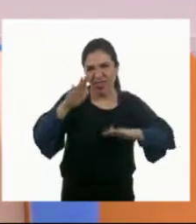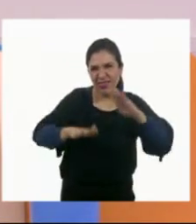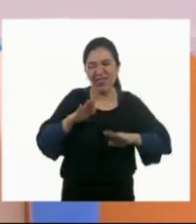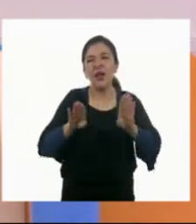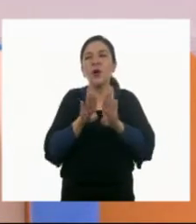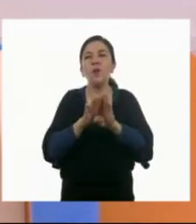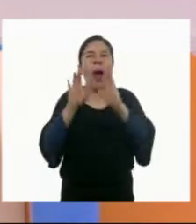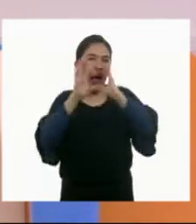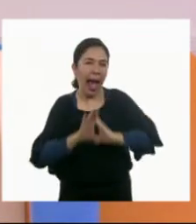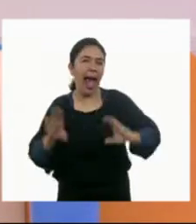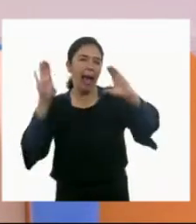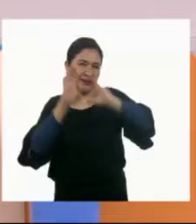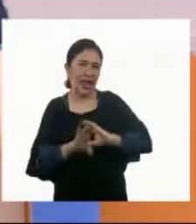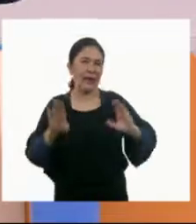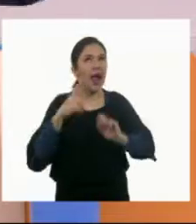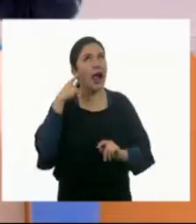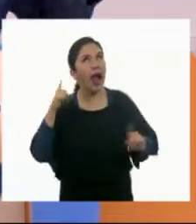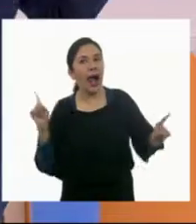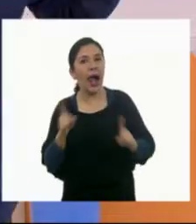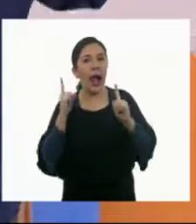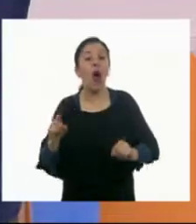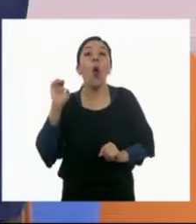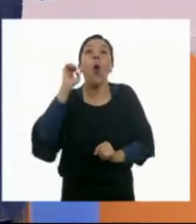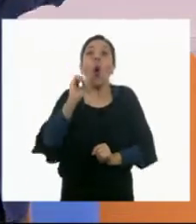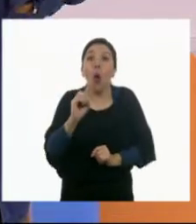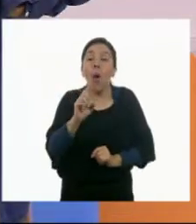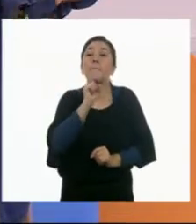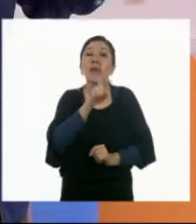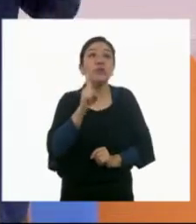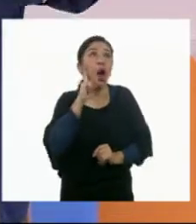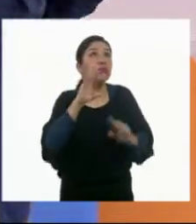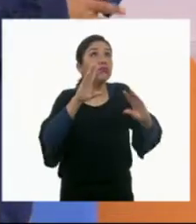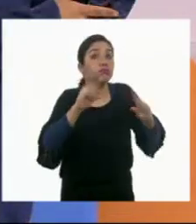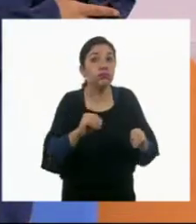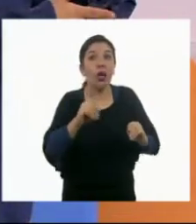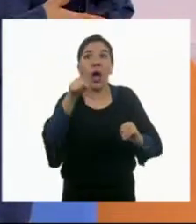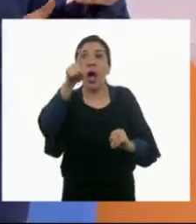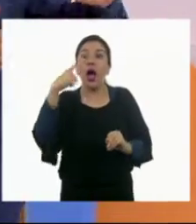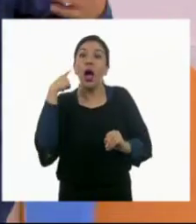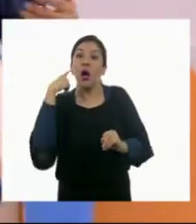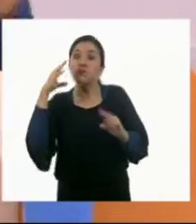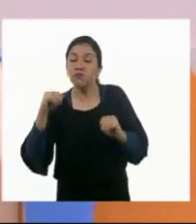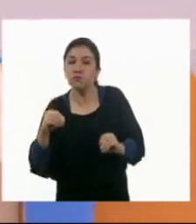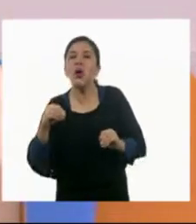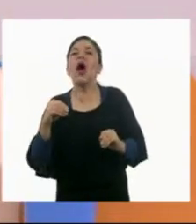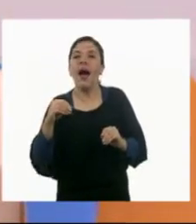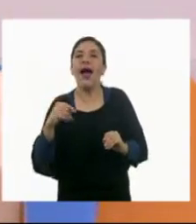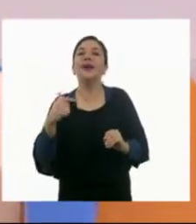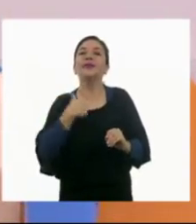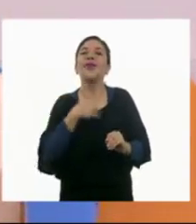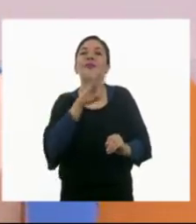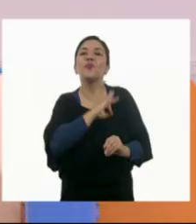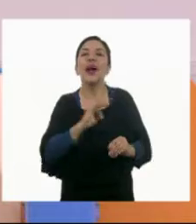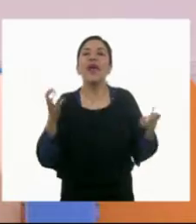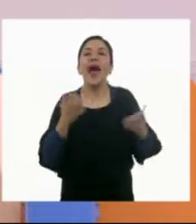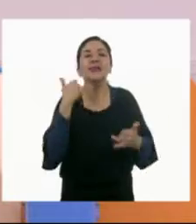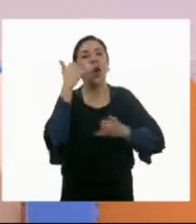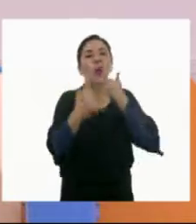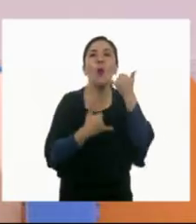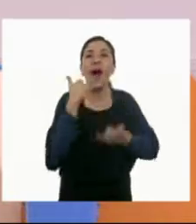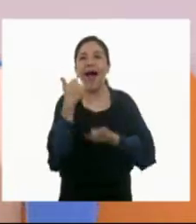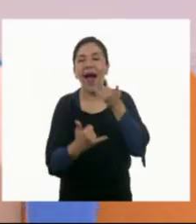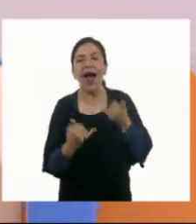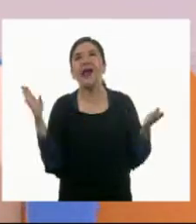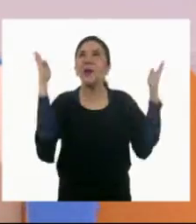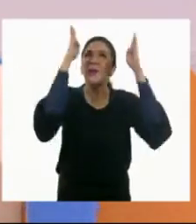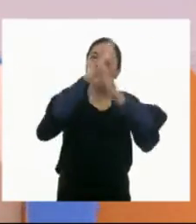ejemplo, durante la canción, o apoyándonos en los silencios cuando alguien más los provoca, para que nosotros podamos jugar